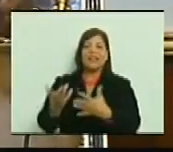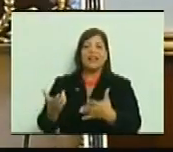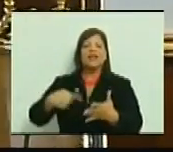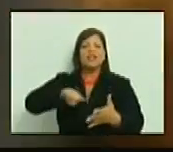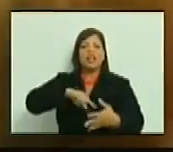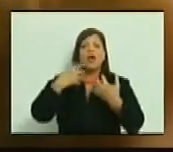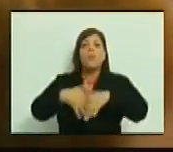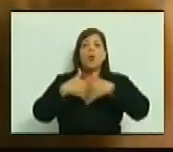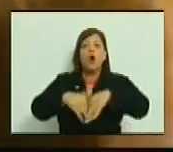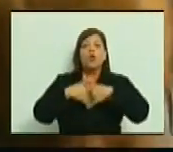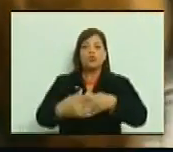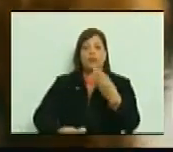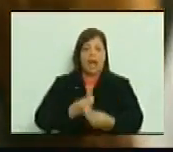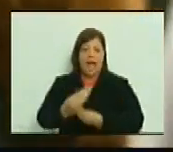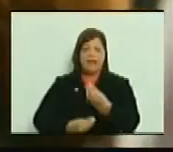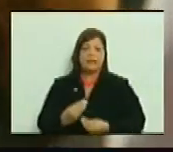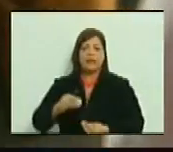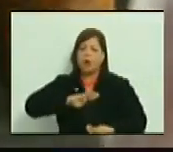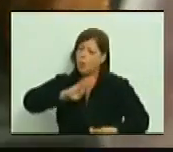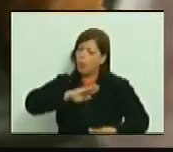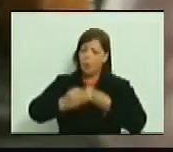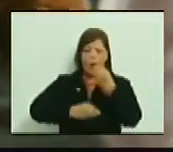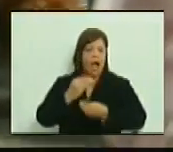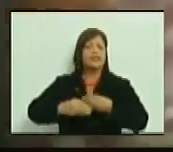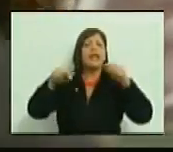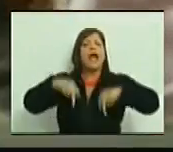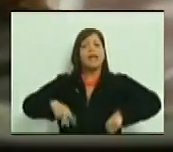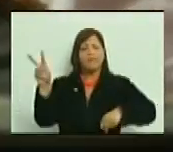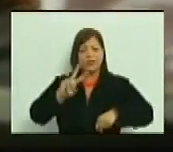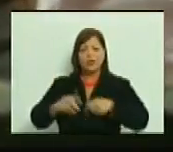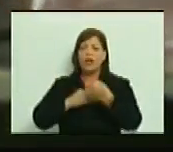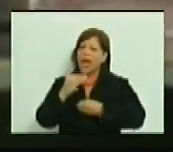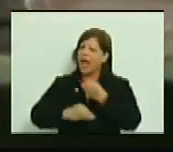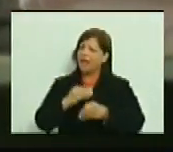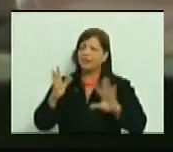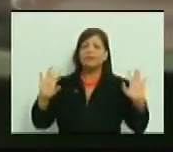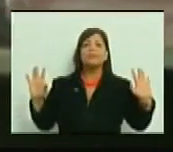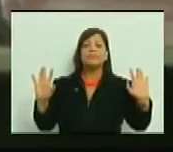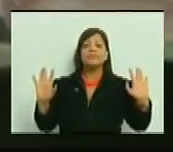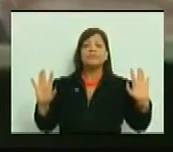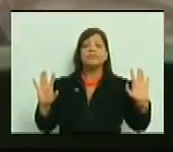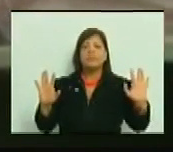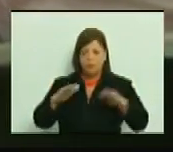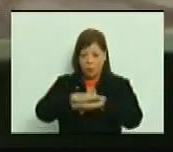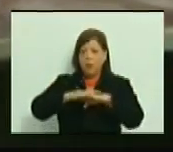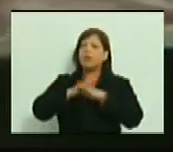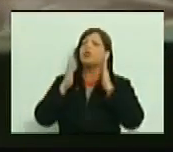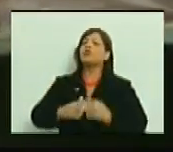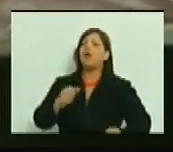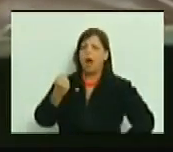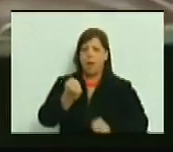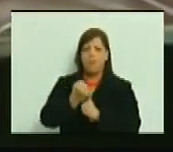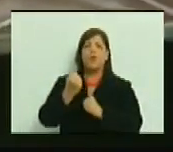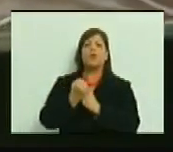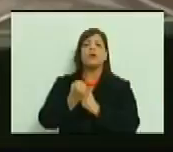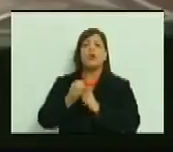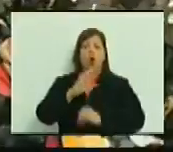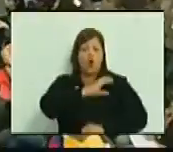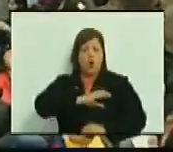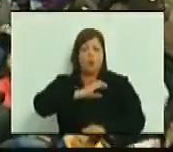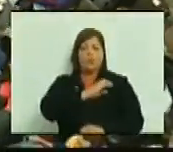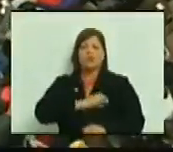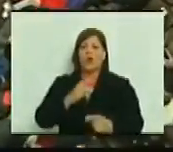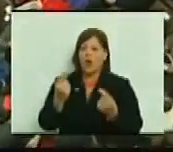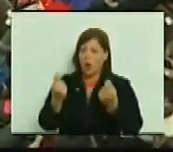hacer es producir, producir y más producir. Cuente, ministro, se ha discutido en la Comisión